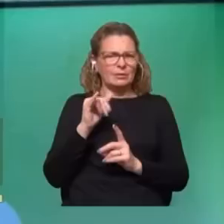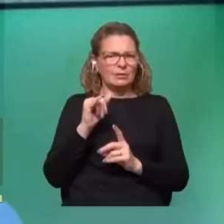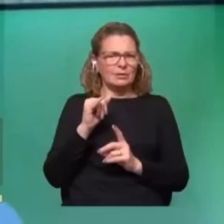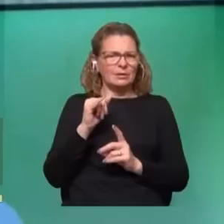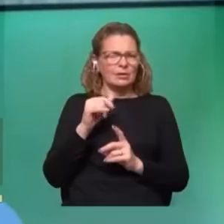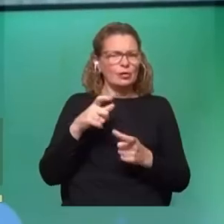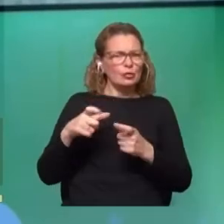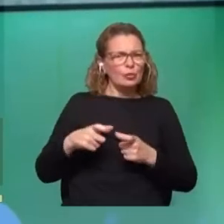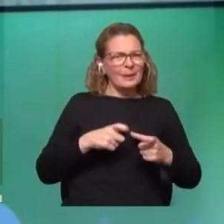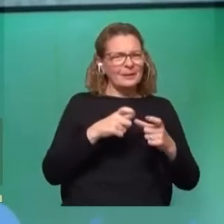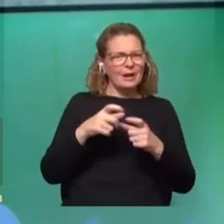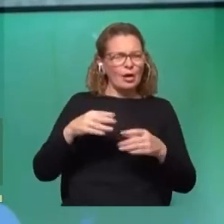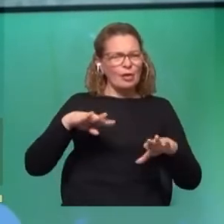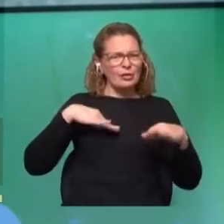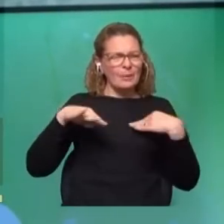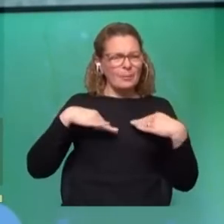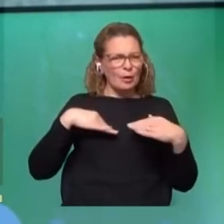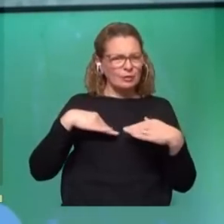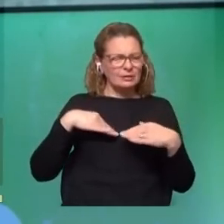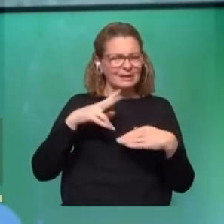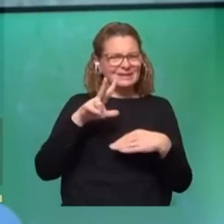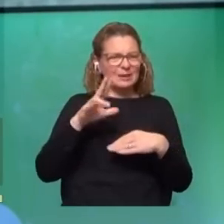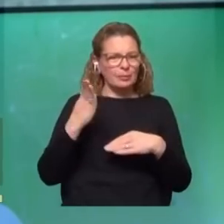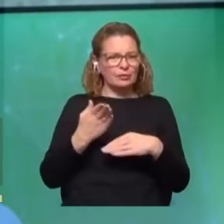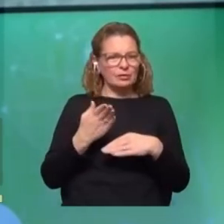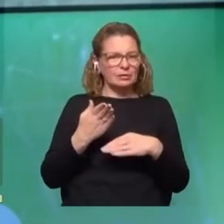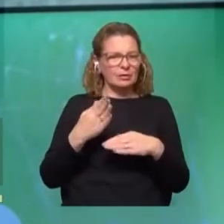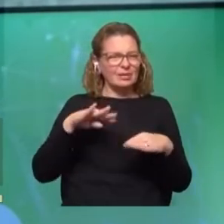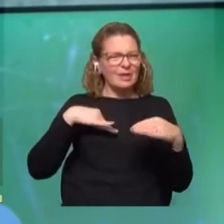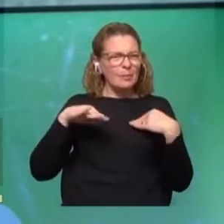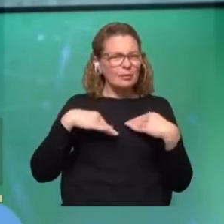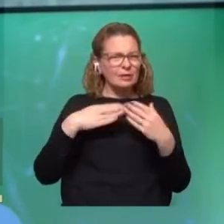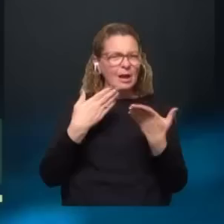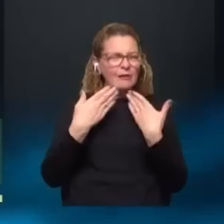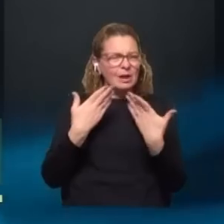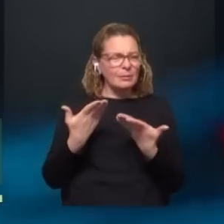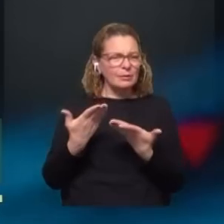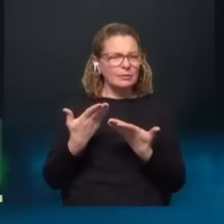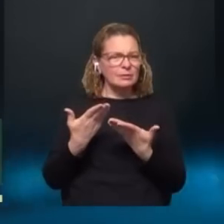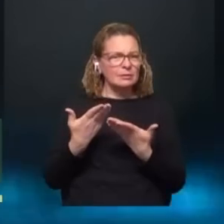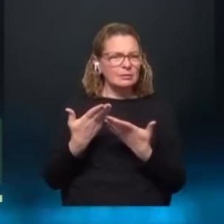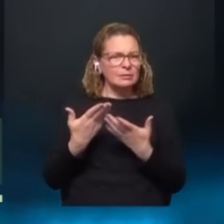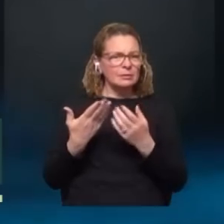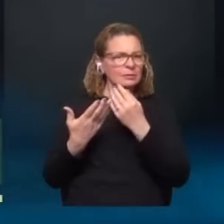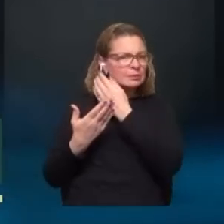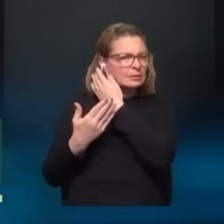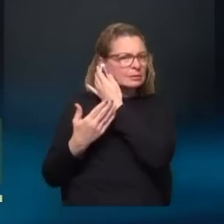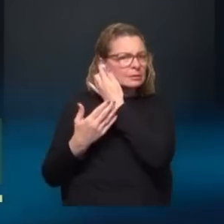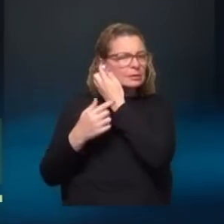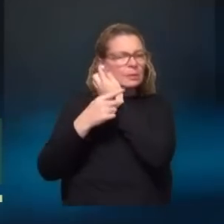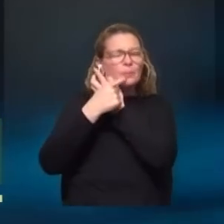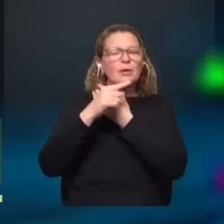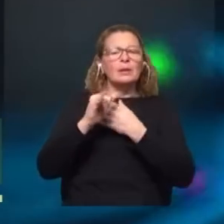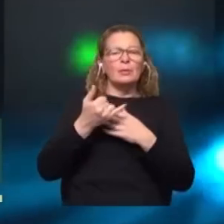supermercados y deportes son los tres que ganan en el entorno del 3% cuando hablamos de deportes A qué nos referimos productos para el deporte por ejemplo